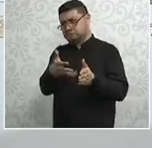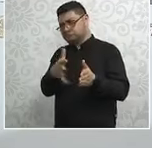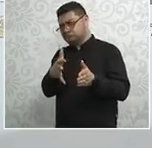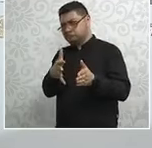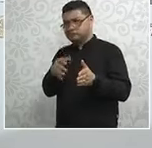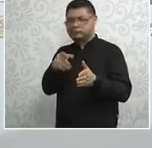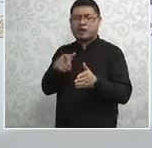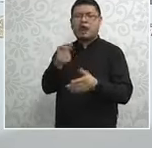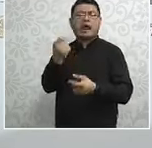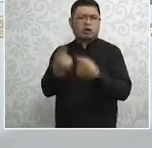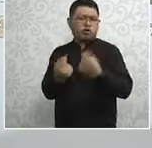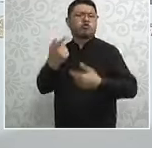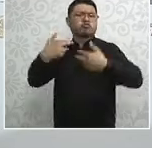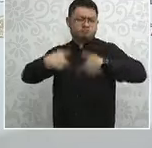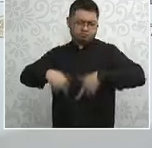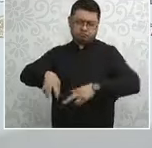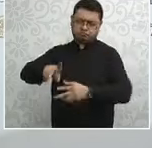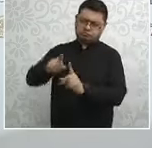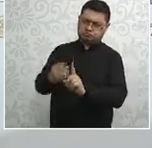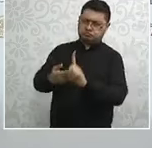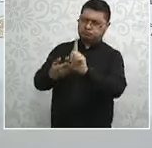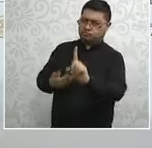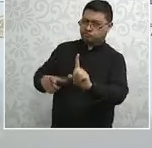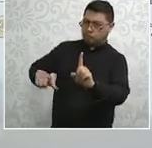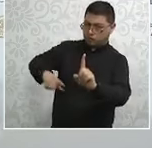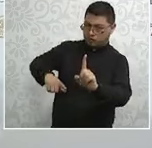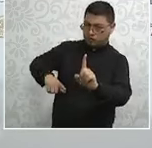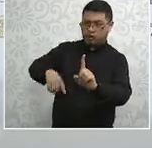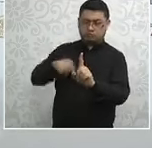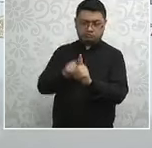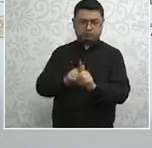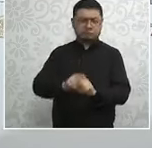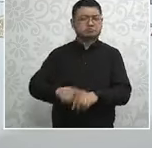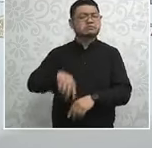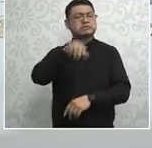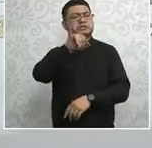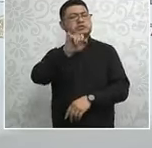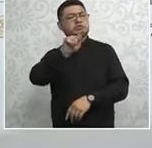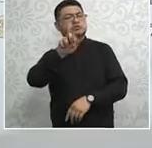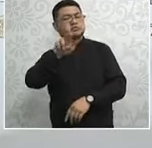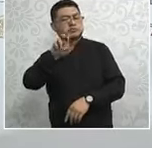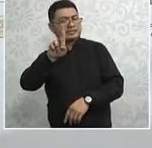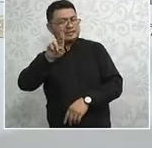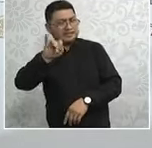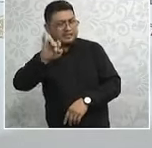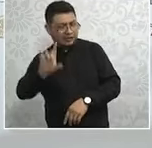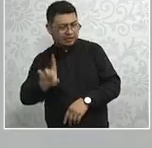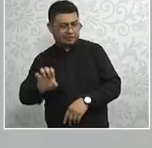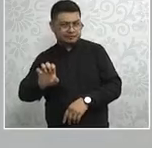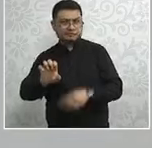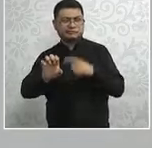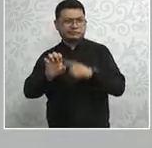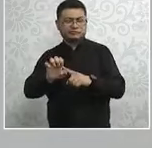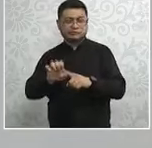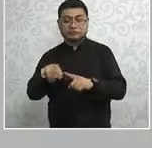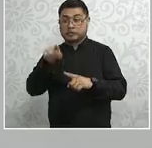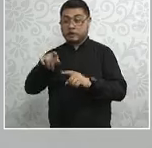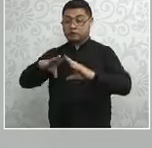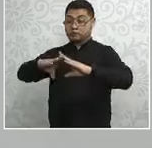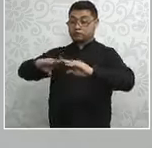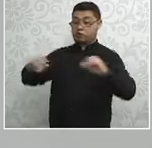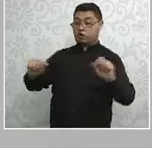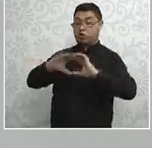representante del gobierno a Iturbide eit turbide desapareció el congreso y se